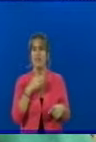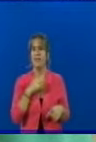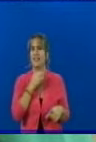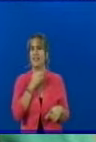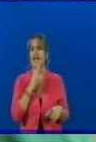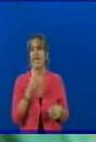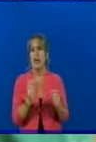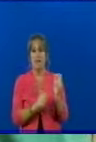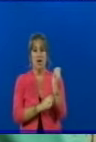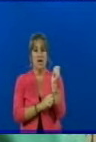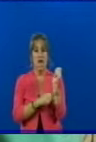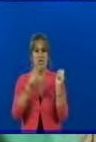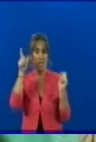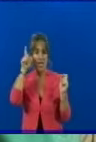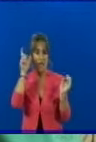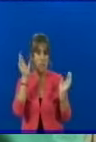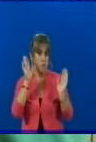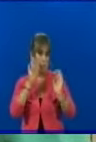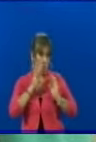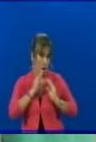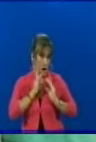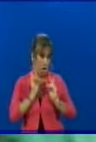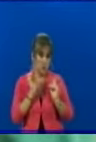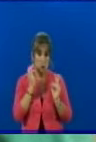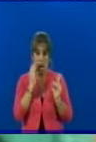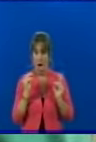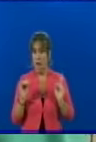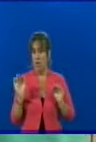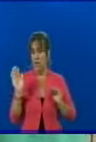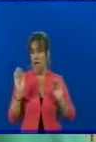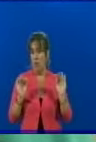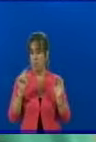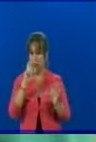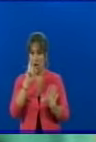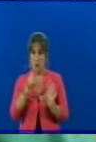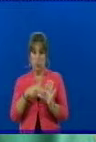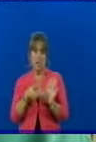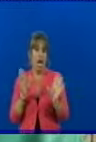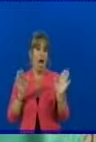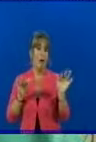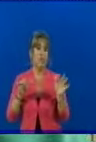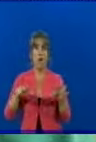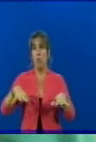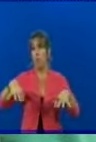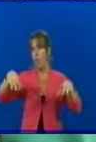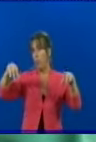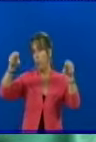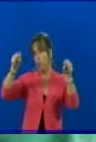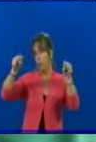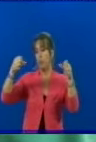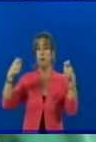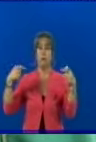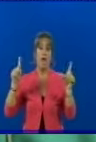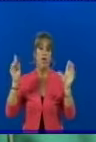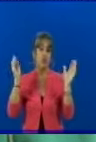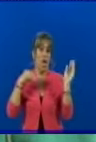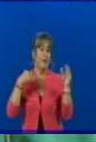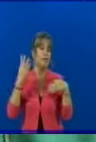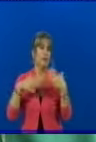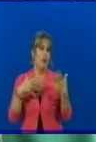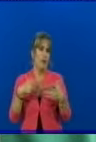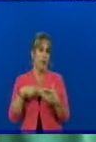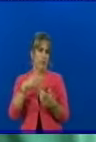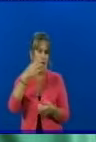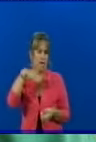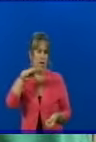la carne de res, la harina en ocasiones, el combustible en ocasiones, la corriente que se está yendo con la situación que tiene el país.